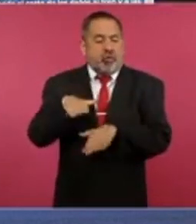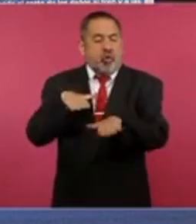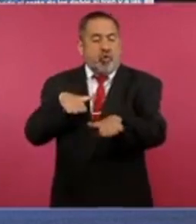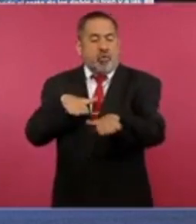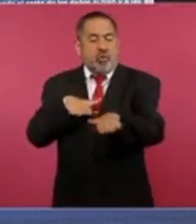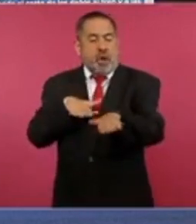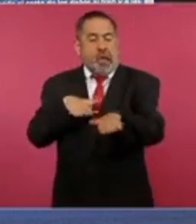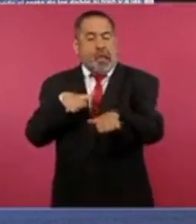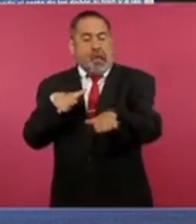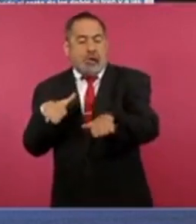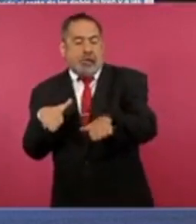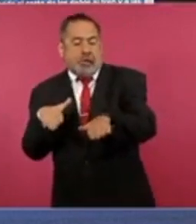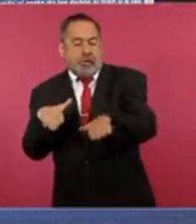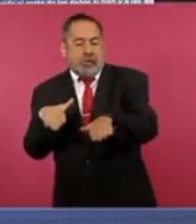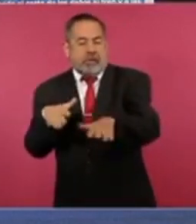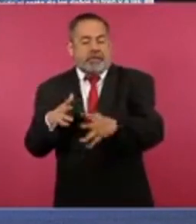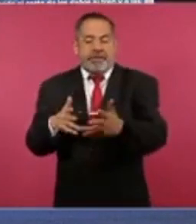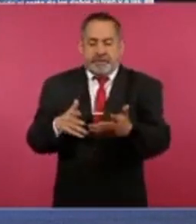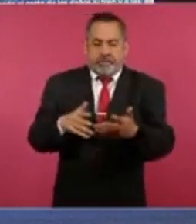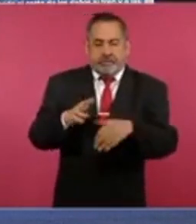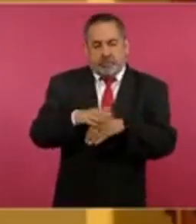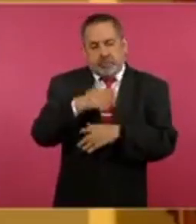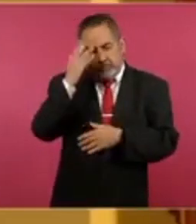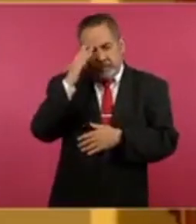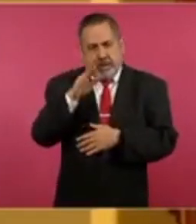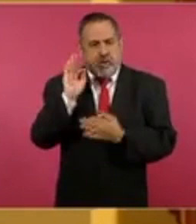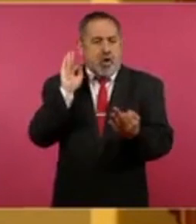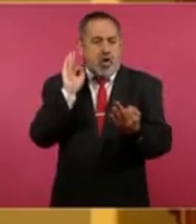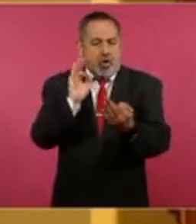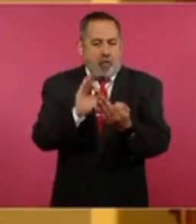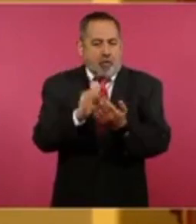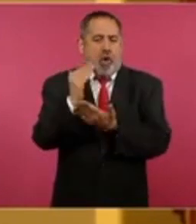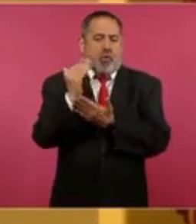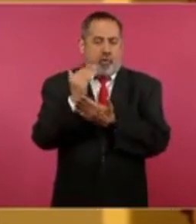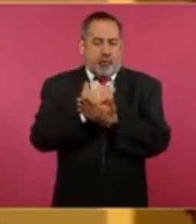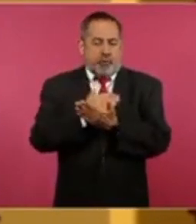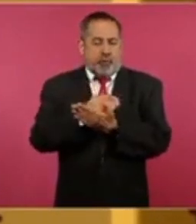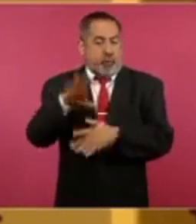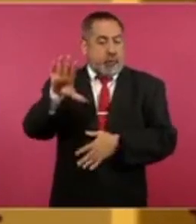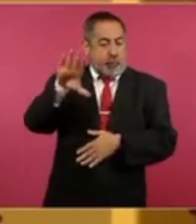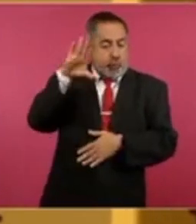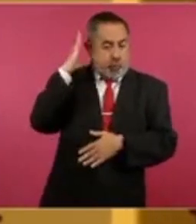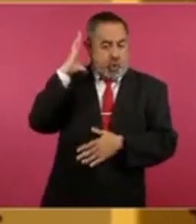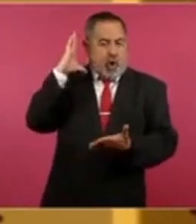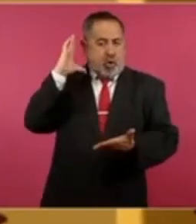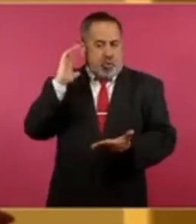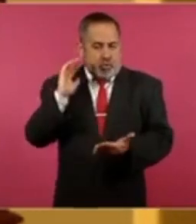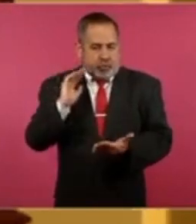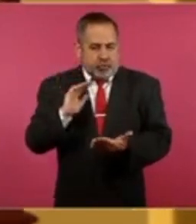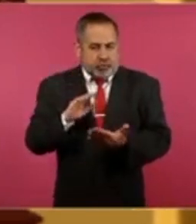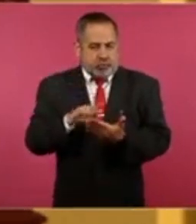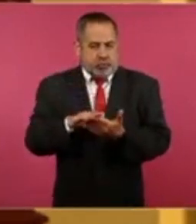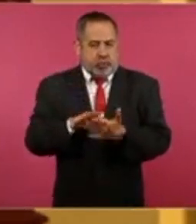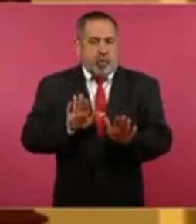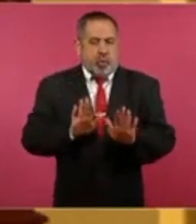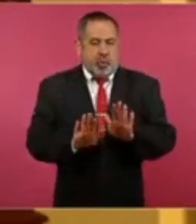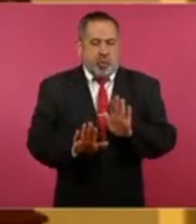porque tiene que reducir la velocidad para poder entrar a las estaciones.